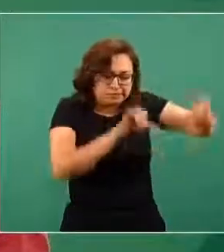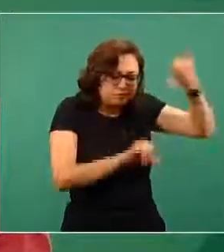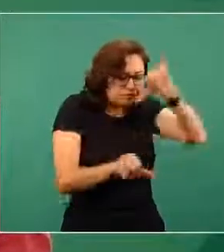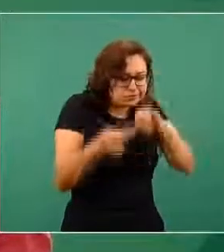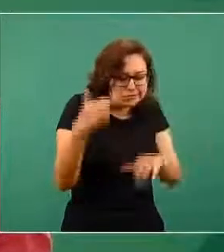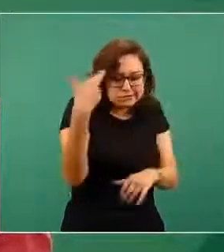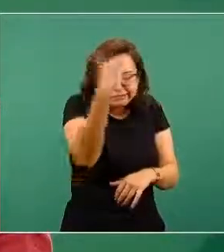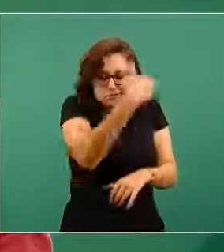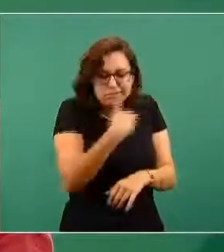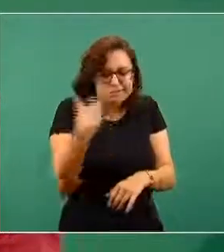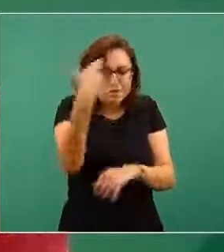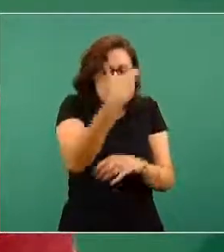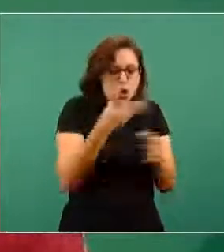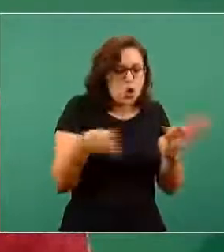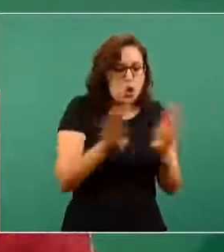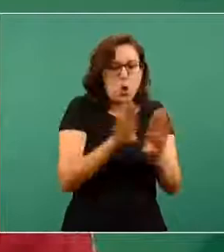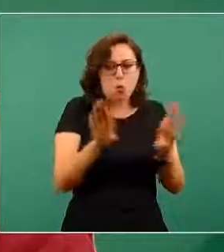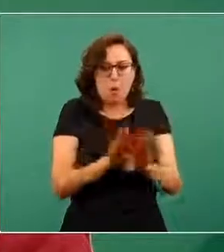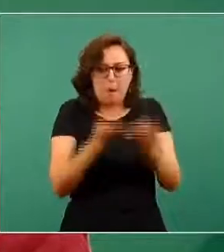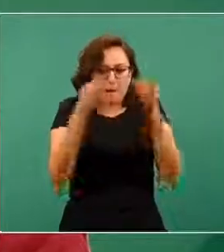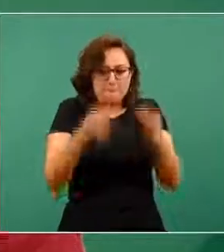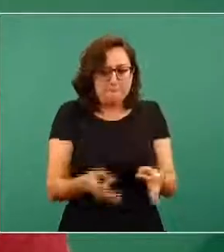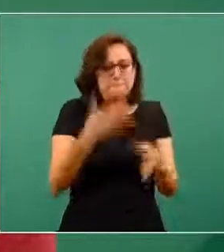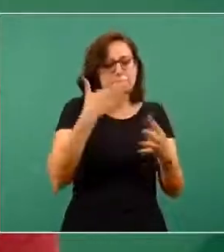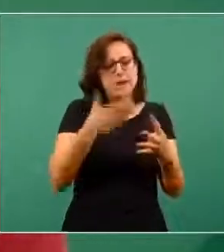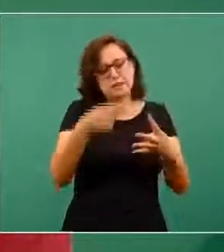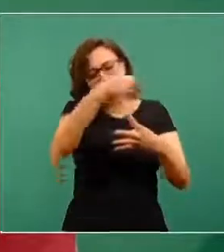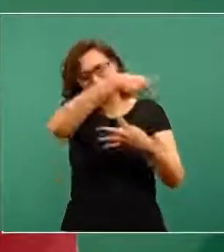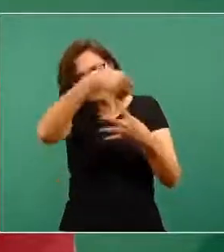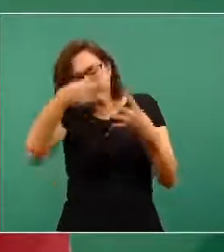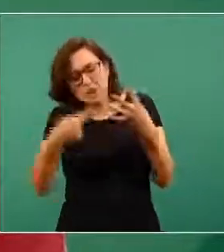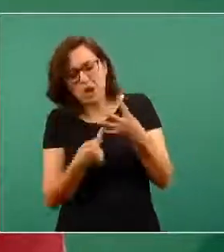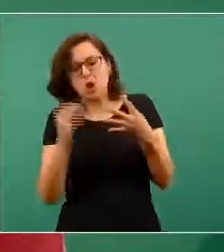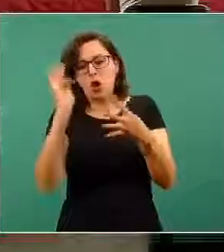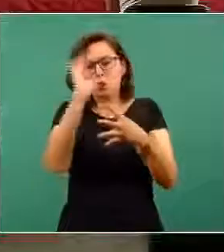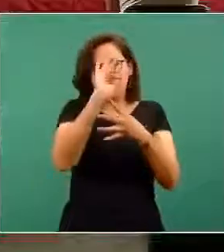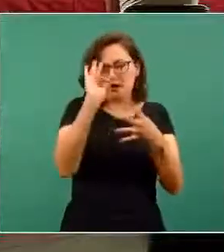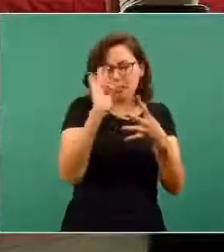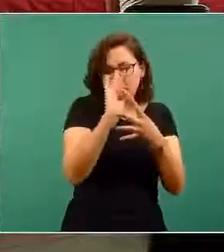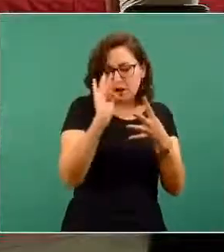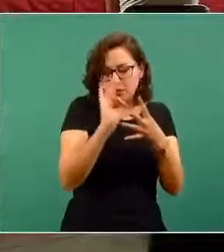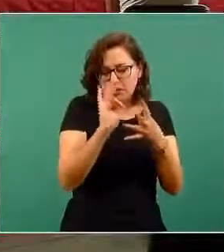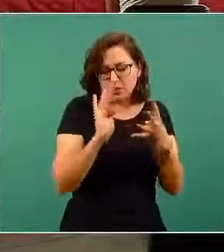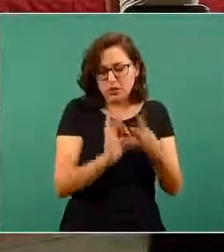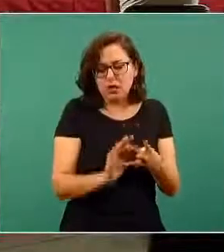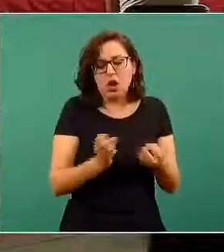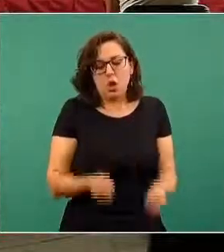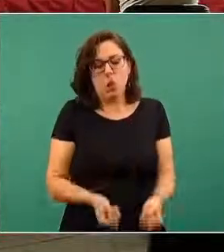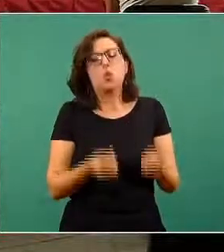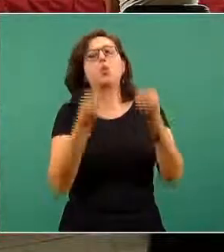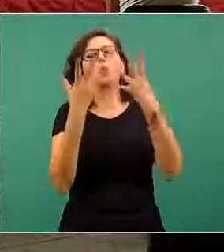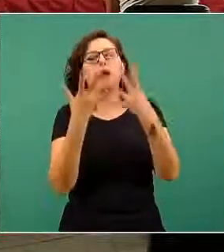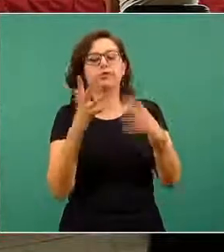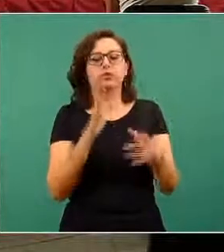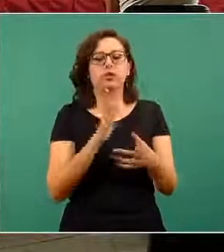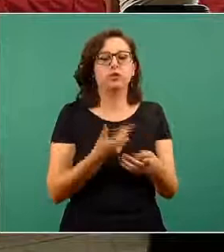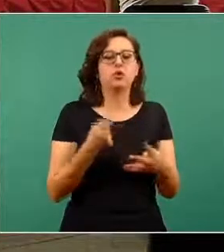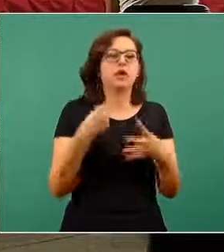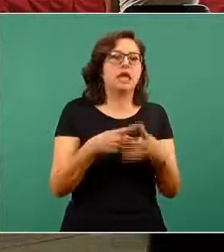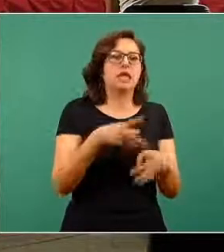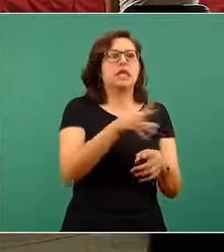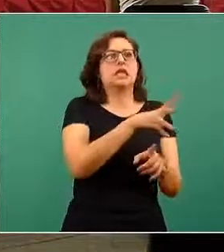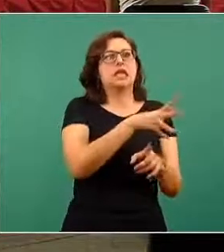se estima la eficacia, es decir, se calcula qué tan poderosas son para proteger contra infección, contra